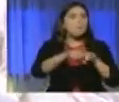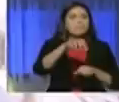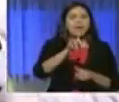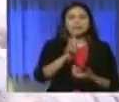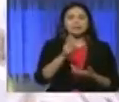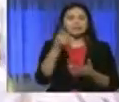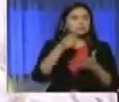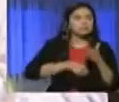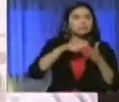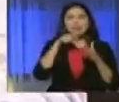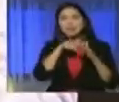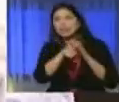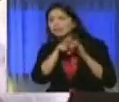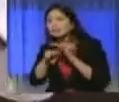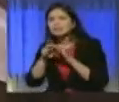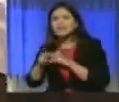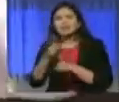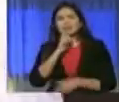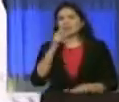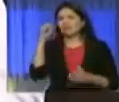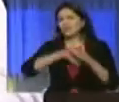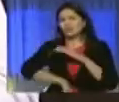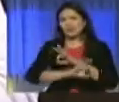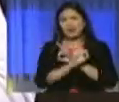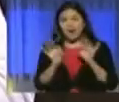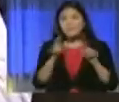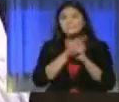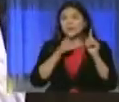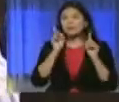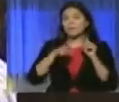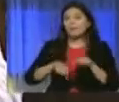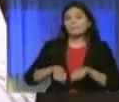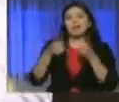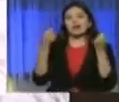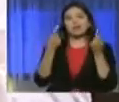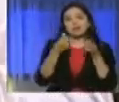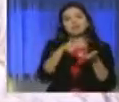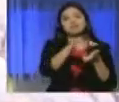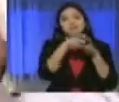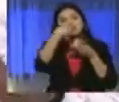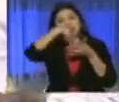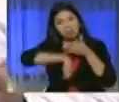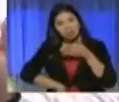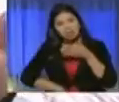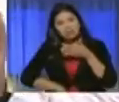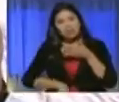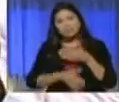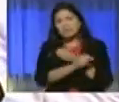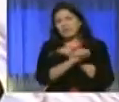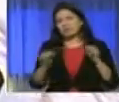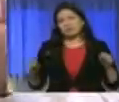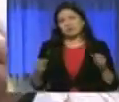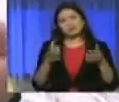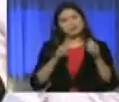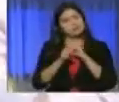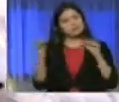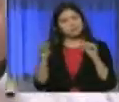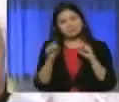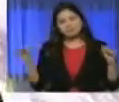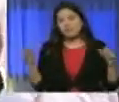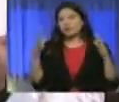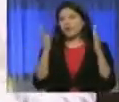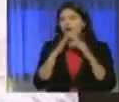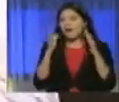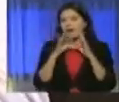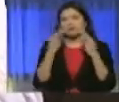consumo masivo, sino también mediante la destrucción de los ingresos que tenemos para hacer insostenible la viabilidad de un hogar de